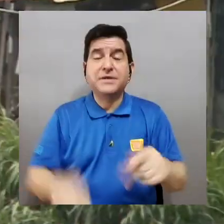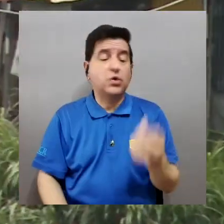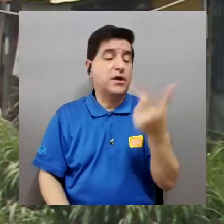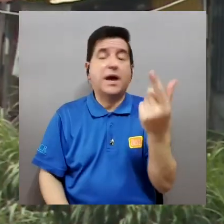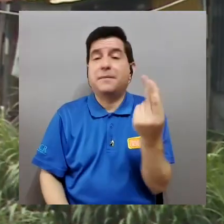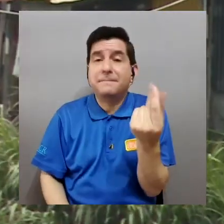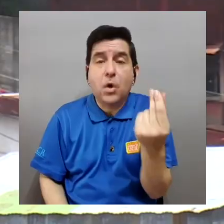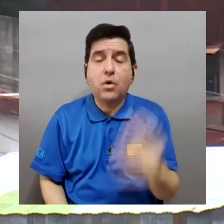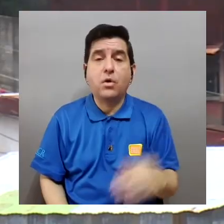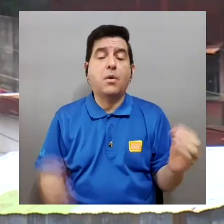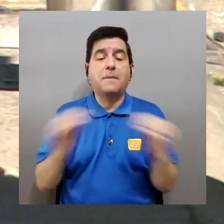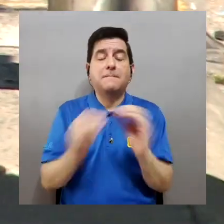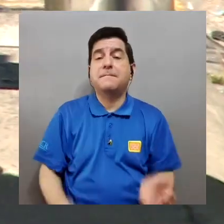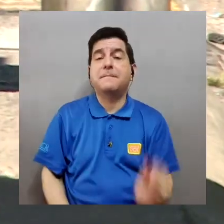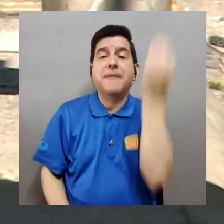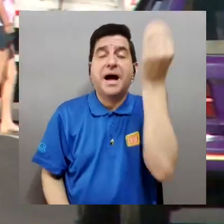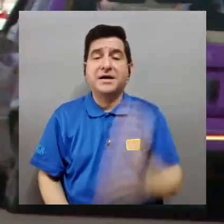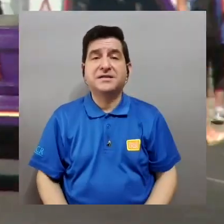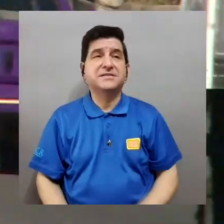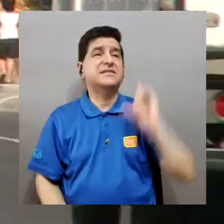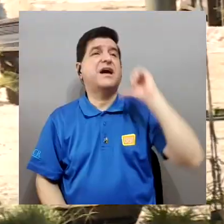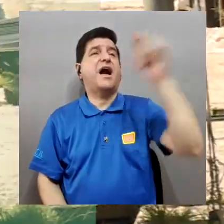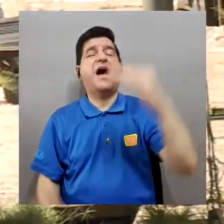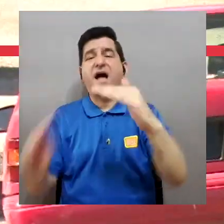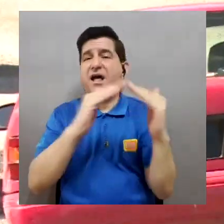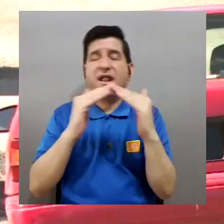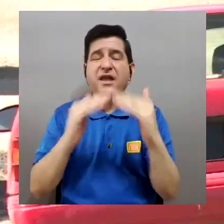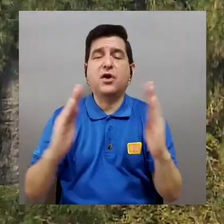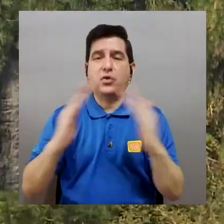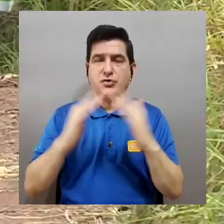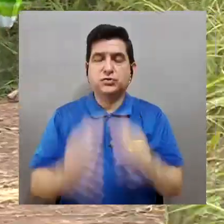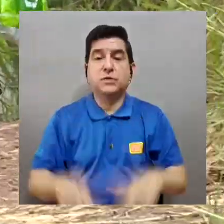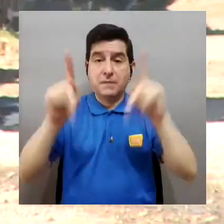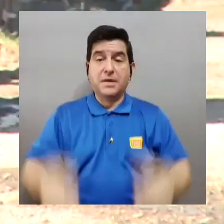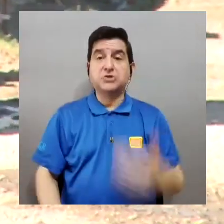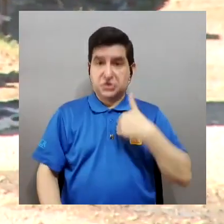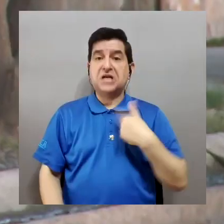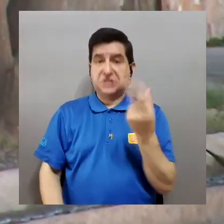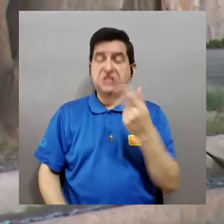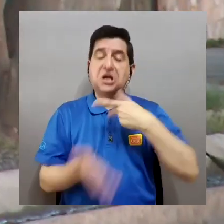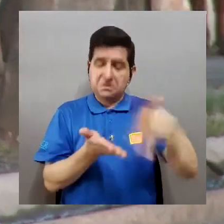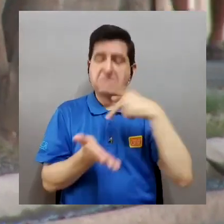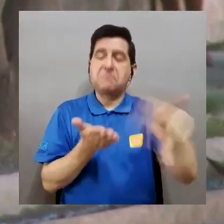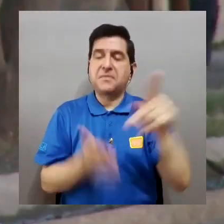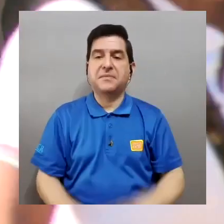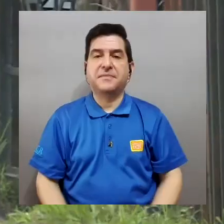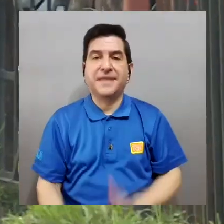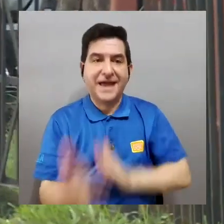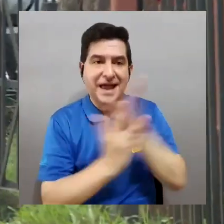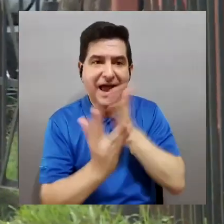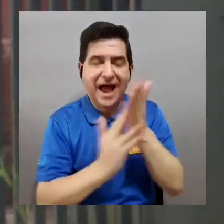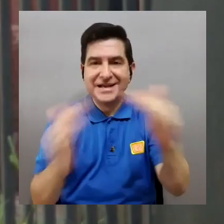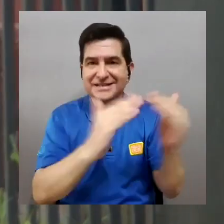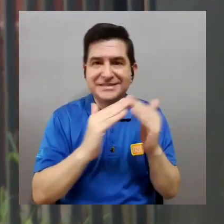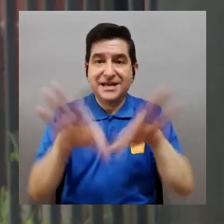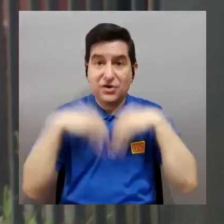pocos recursos o más joven tiene que vivir más lejos de la ciudad, mientras que la gente con más recursos puede pagar esos precios. Para darle acceso a la